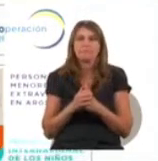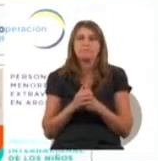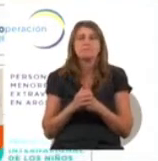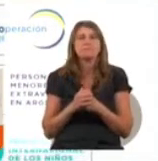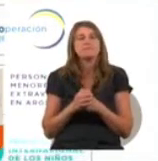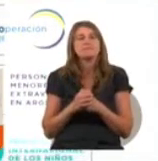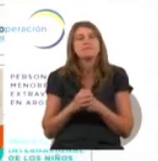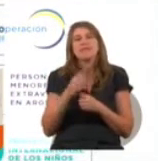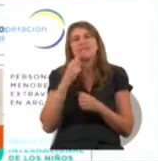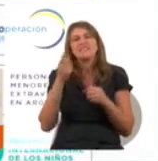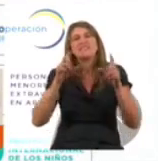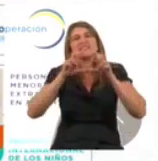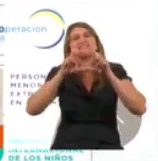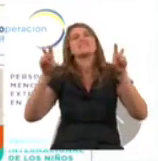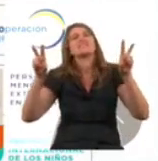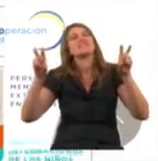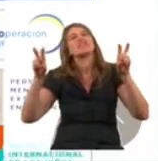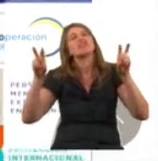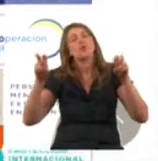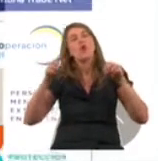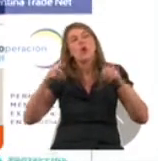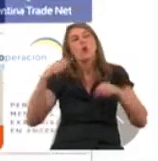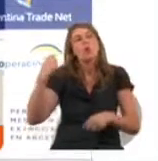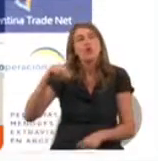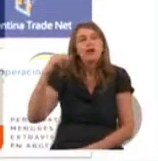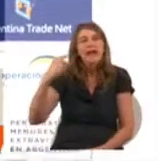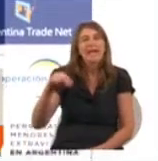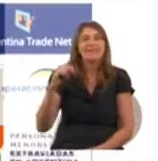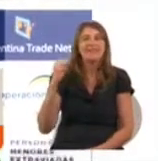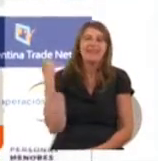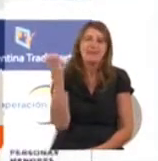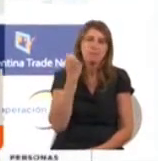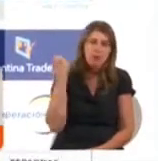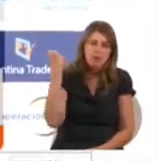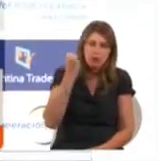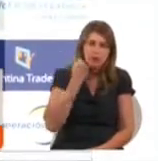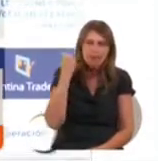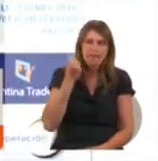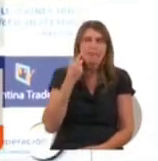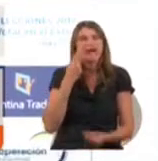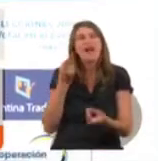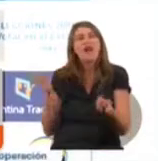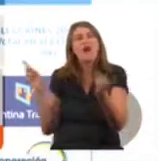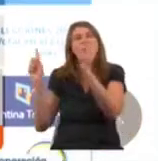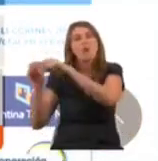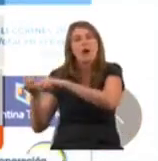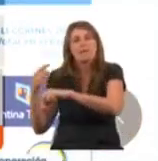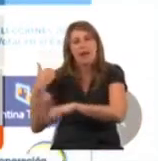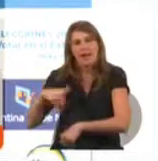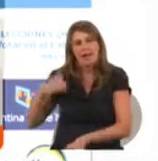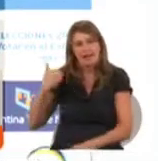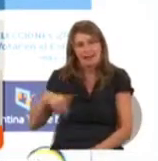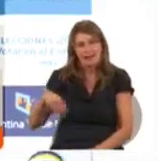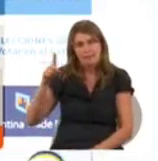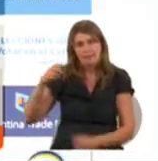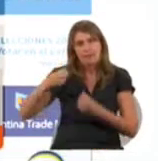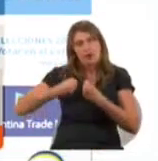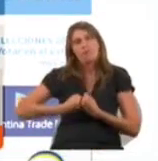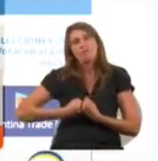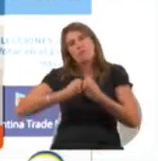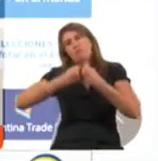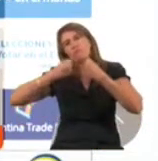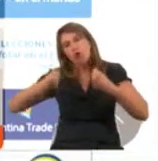título es muy claro y dice urgente, muy importante, ingreso a la República Argentina y habla de una prórroga de